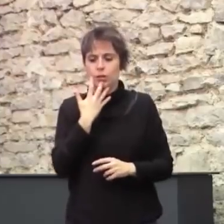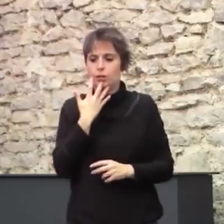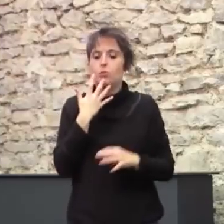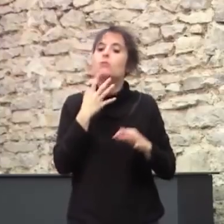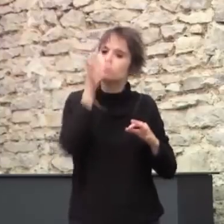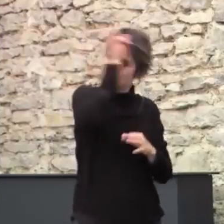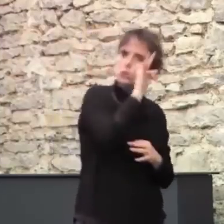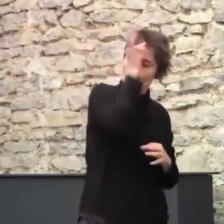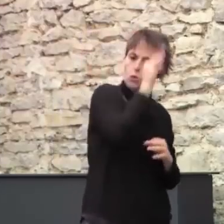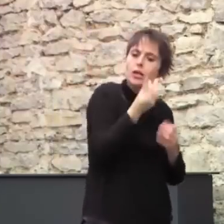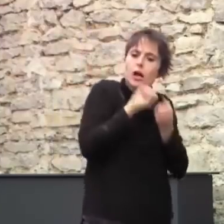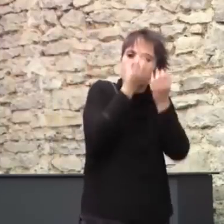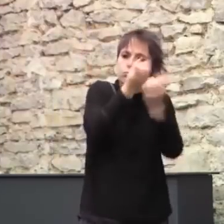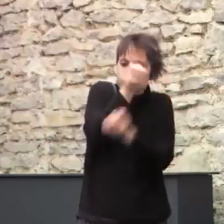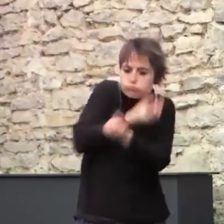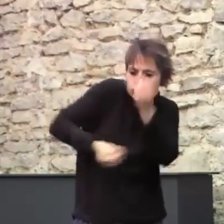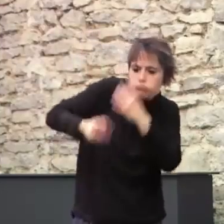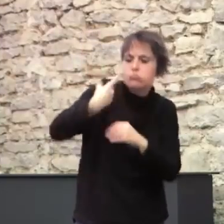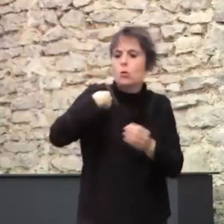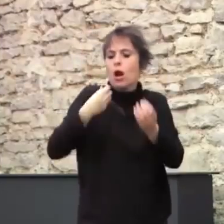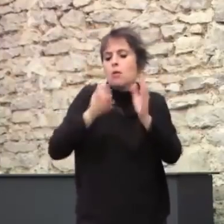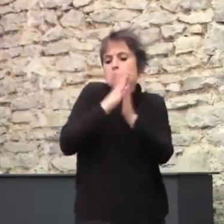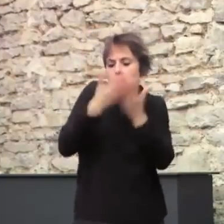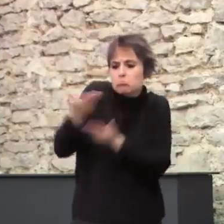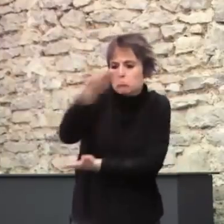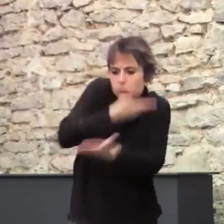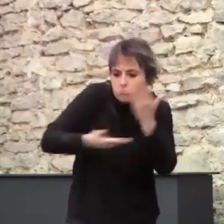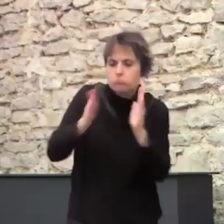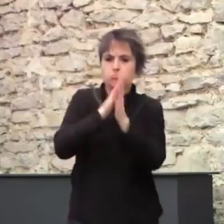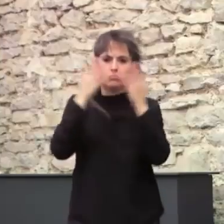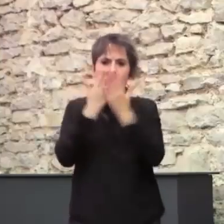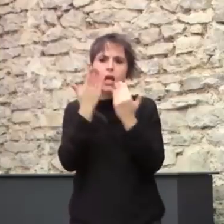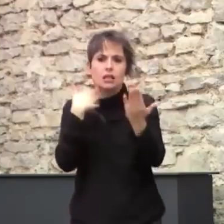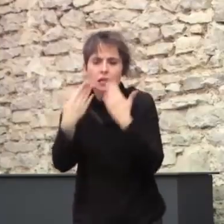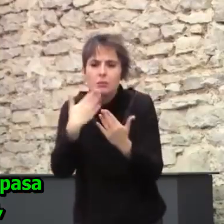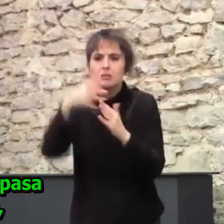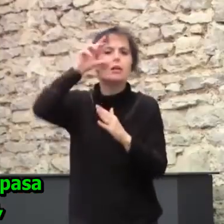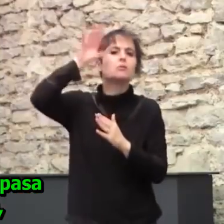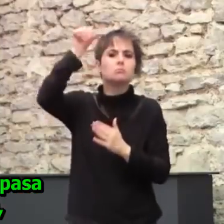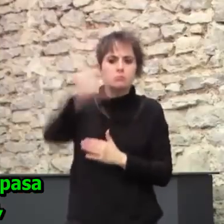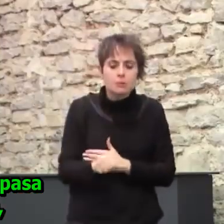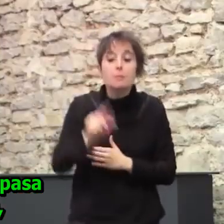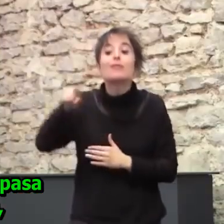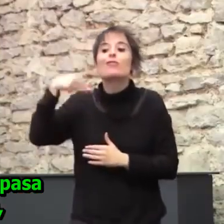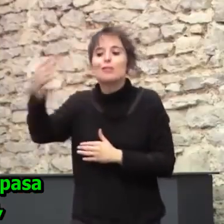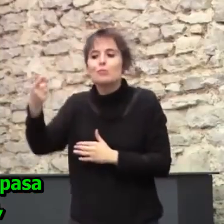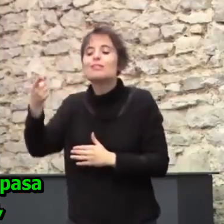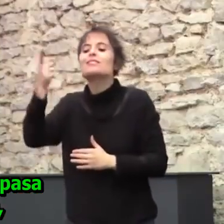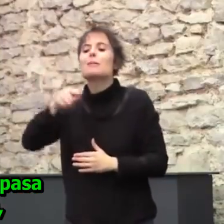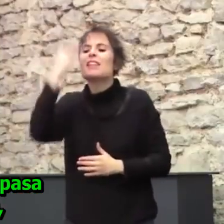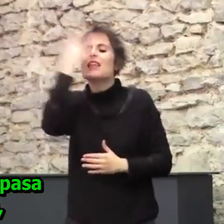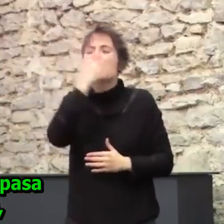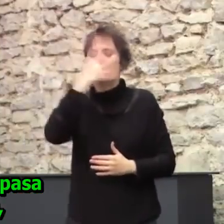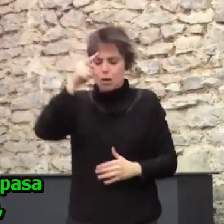nivel teórico, compartimos a veces artículos, vídeos, entrevistas, reportajes. Pero también hablamos de lo que nos pasa y